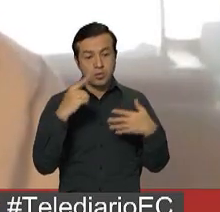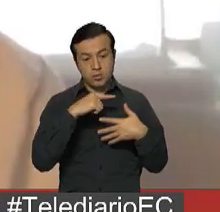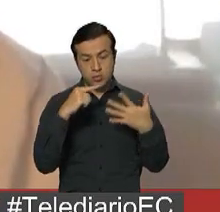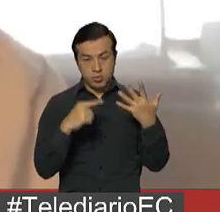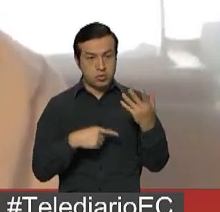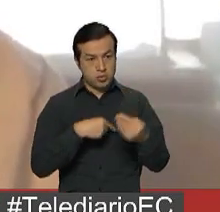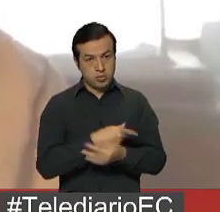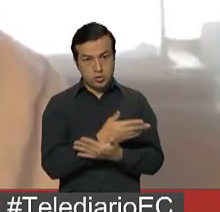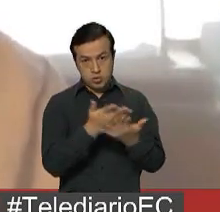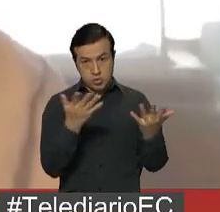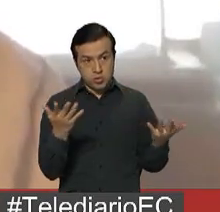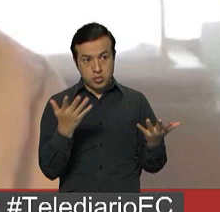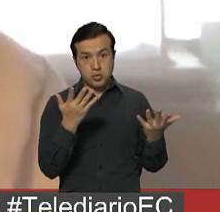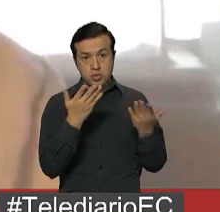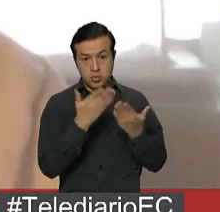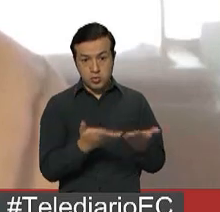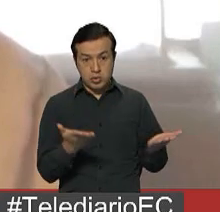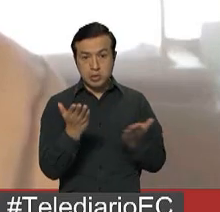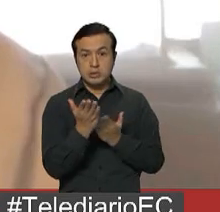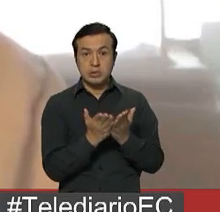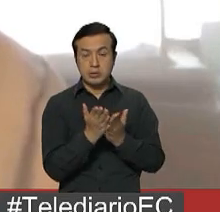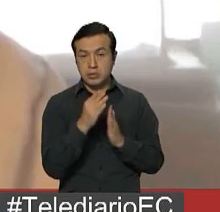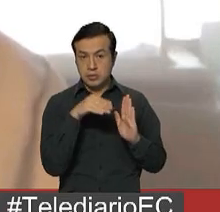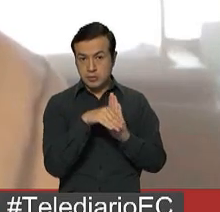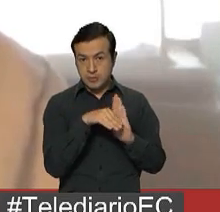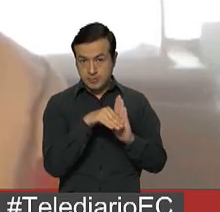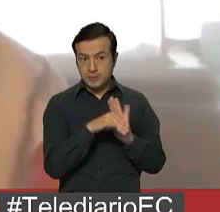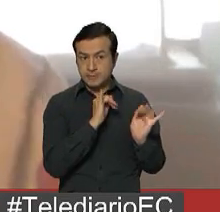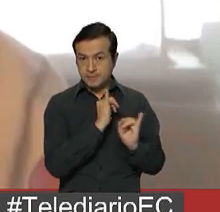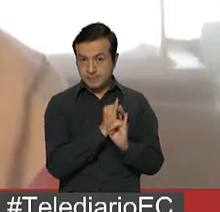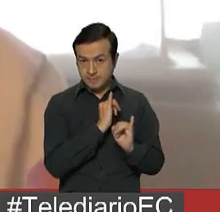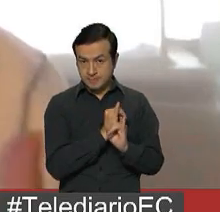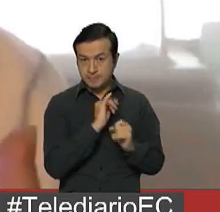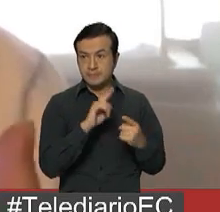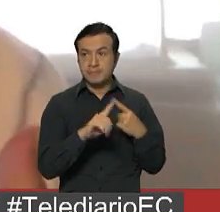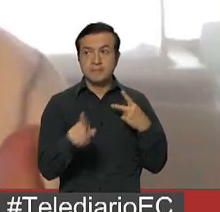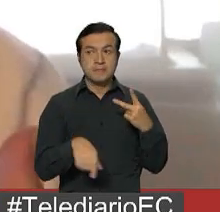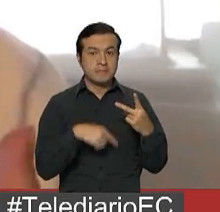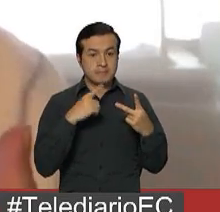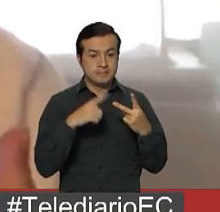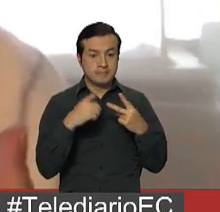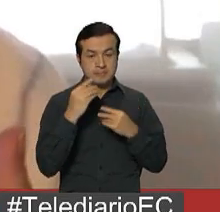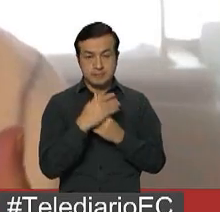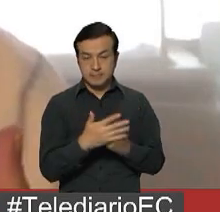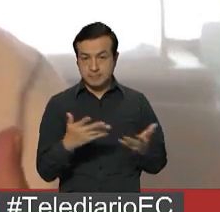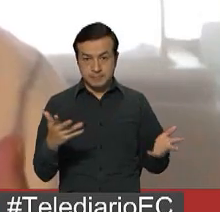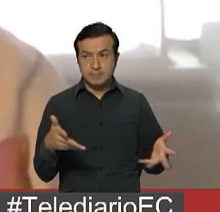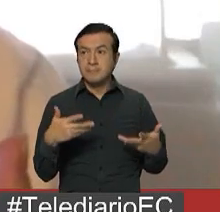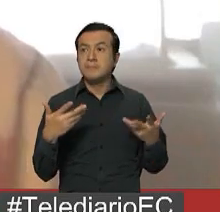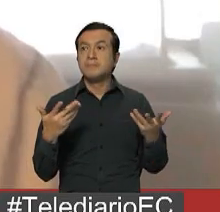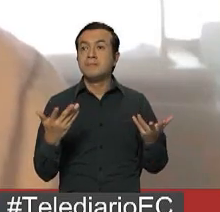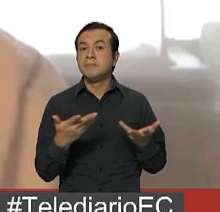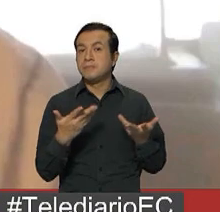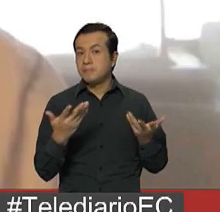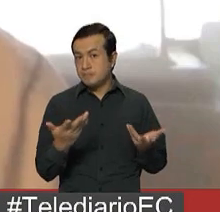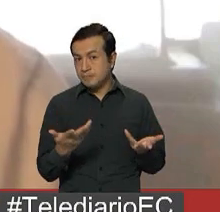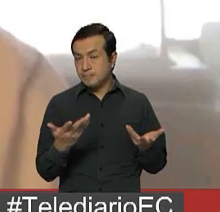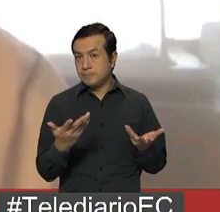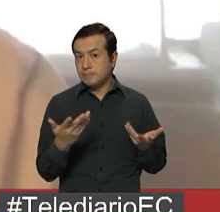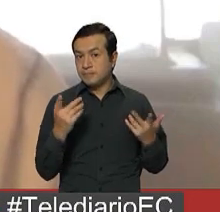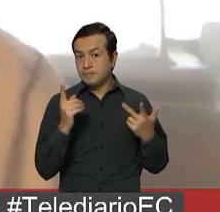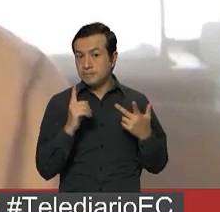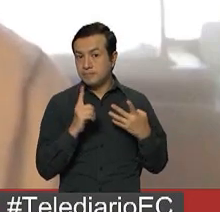distribución a eso productos y servicios financieros bajos en las instituciones financieras el otro tiene que ver básicamente con el